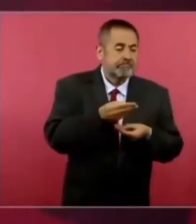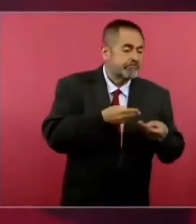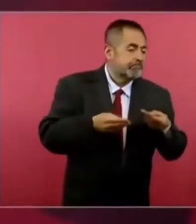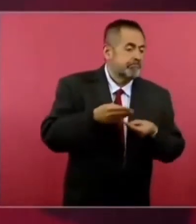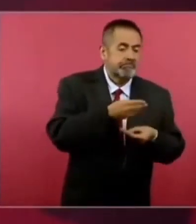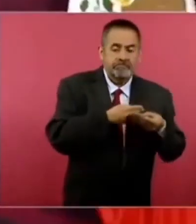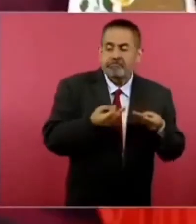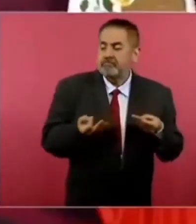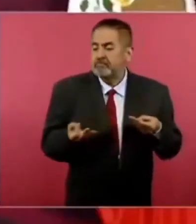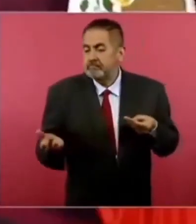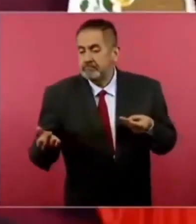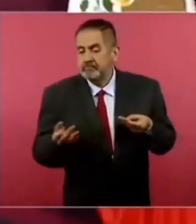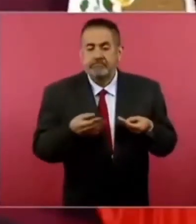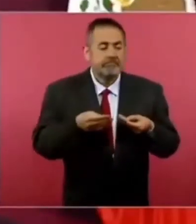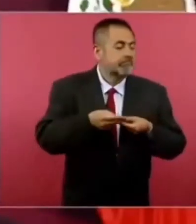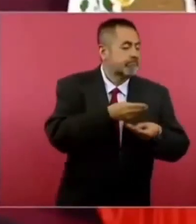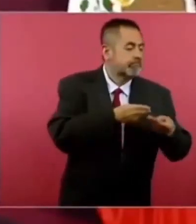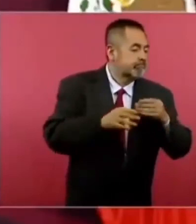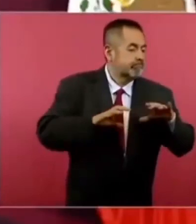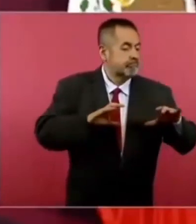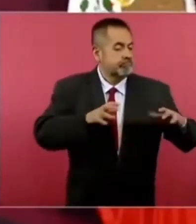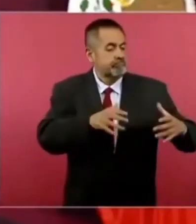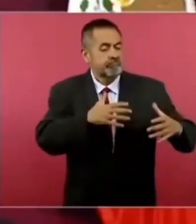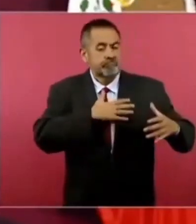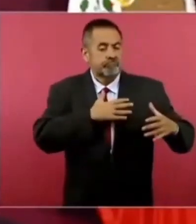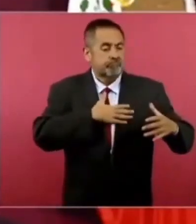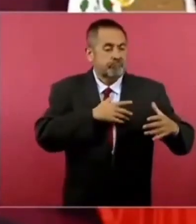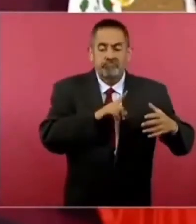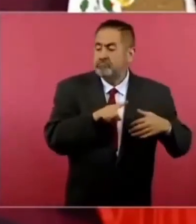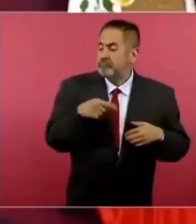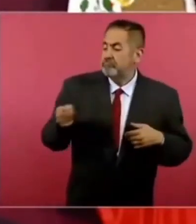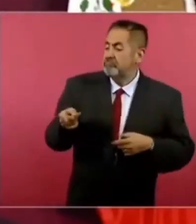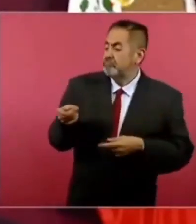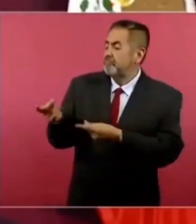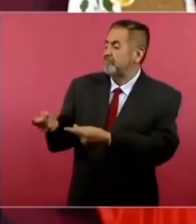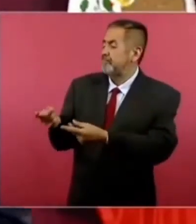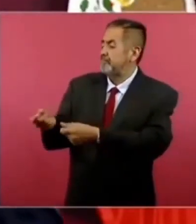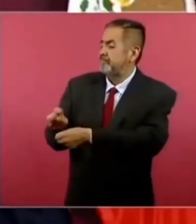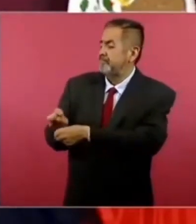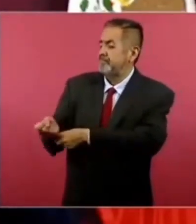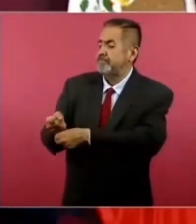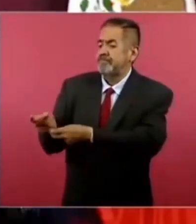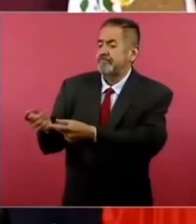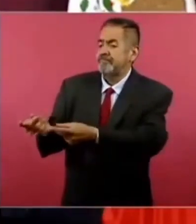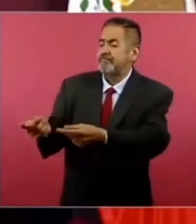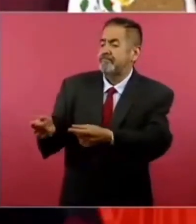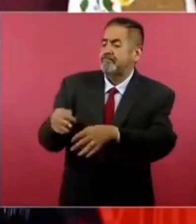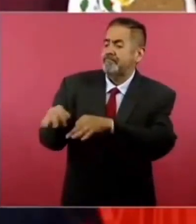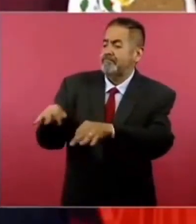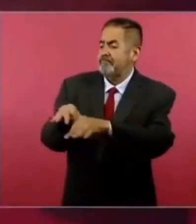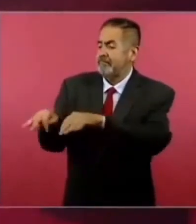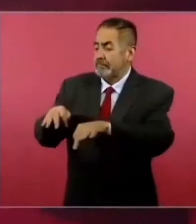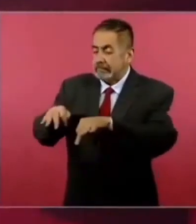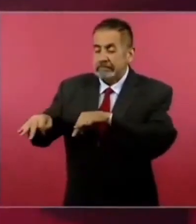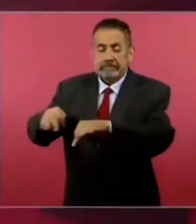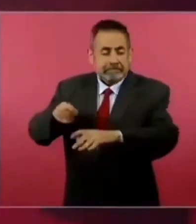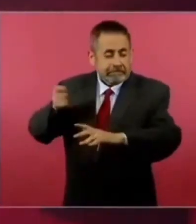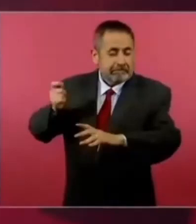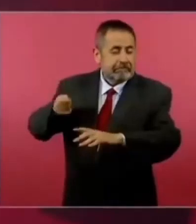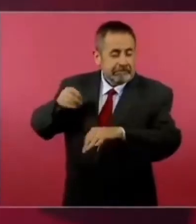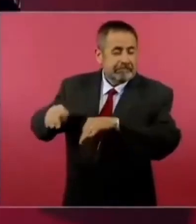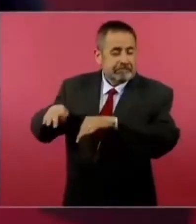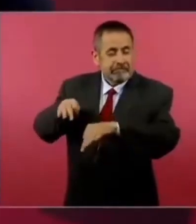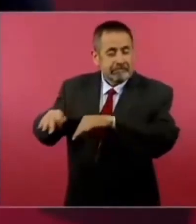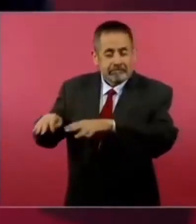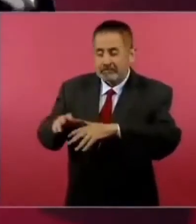con ese sistema de explotación del trabajador. En nuestro país,